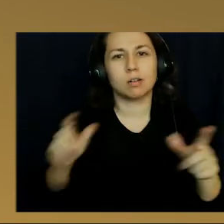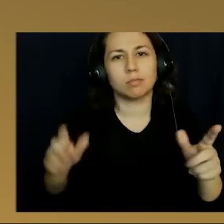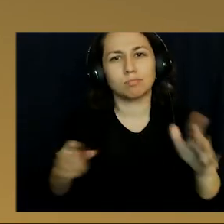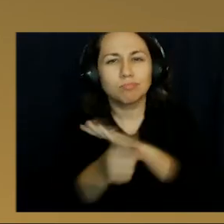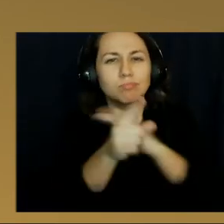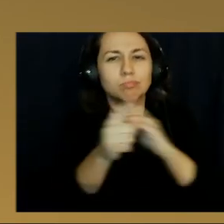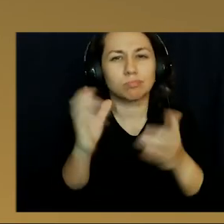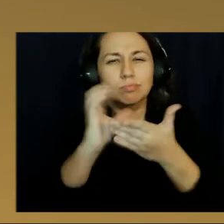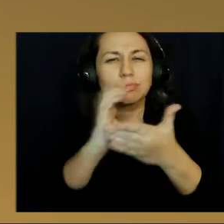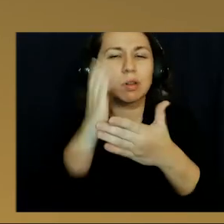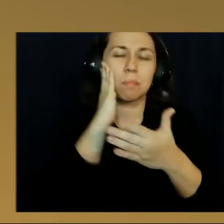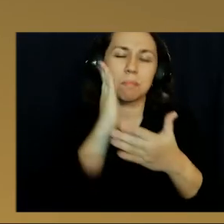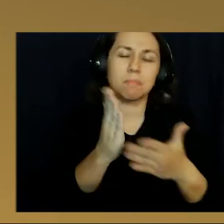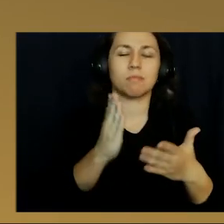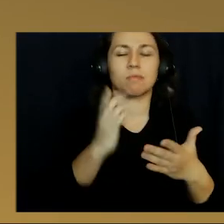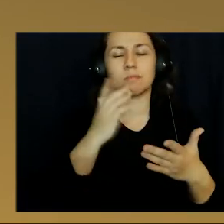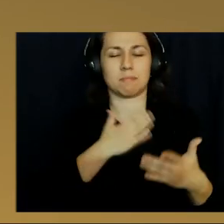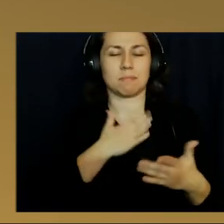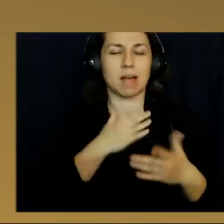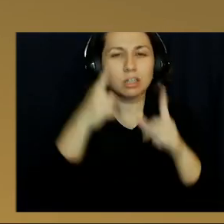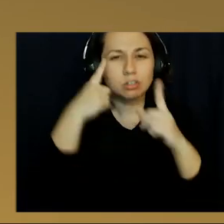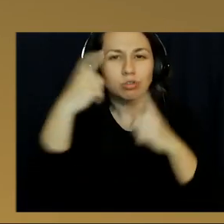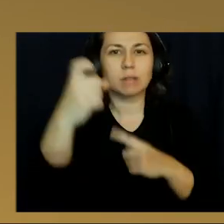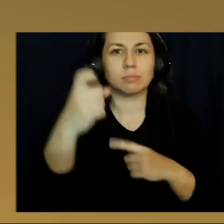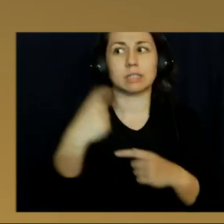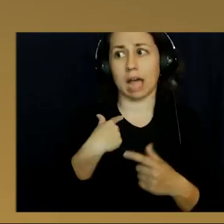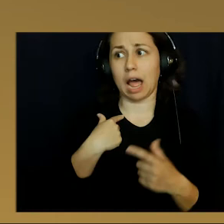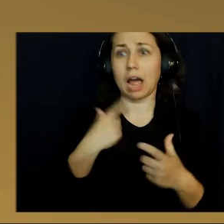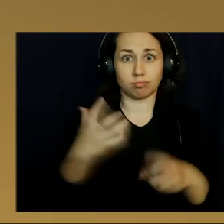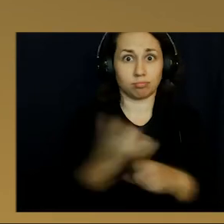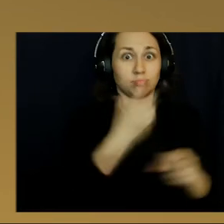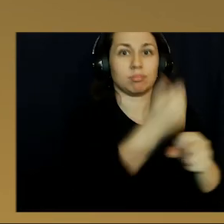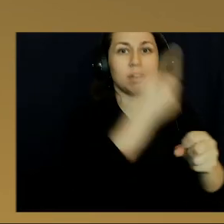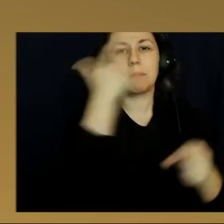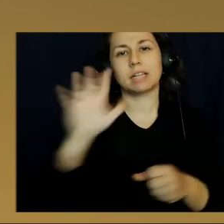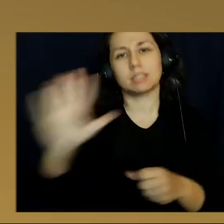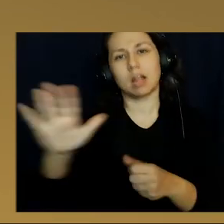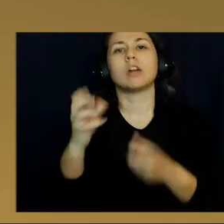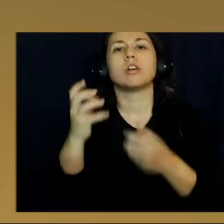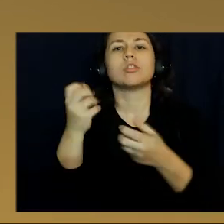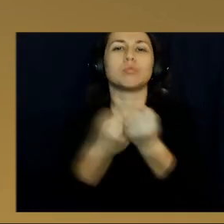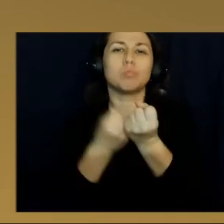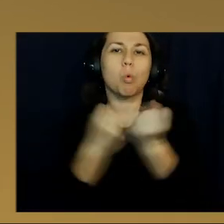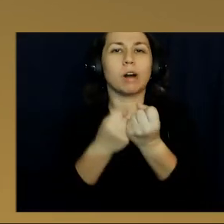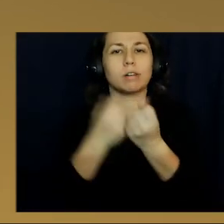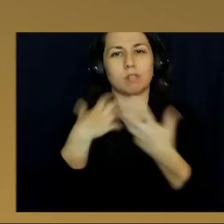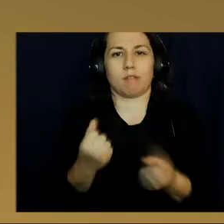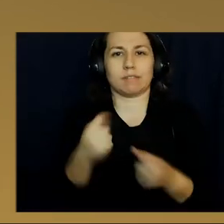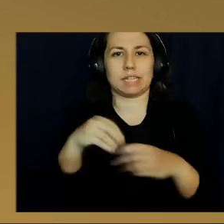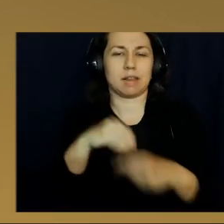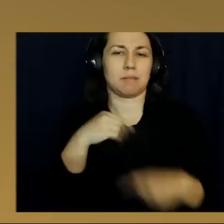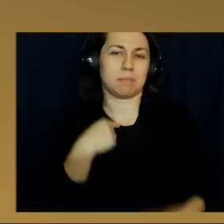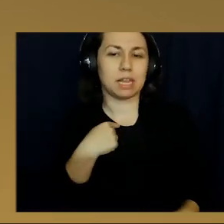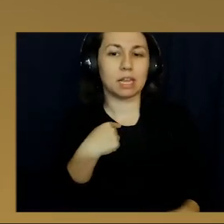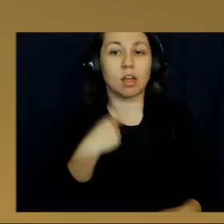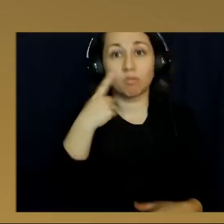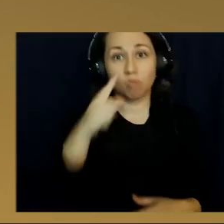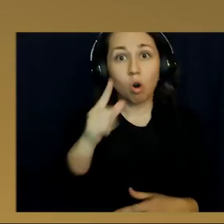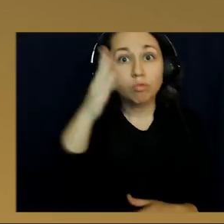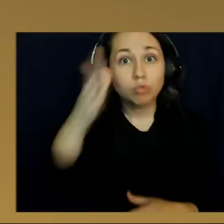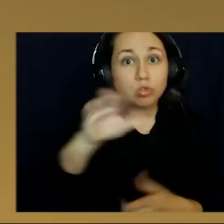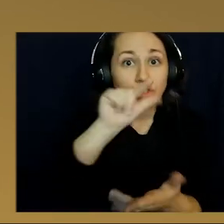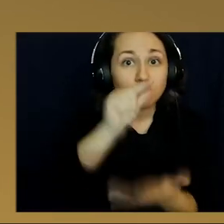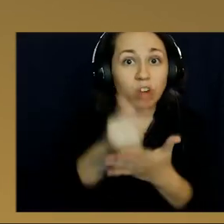a trabajar duro e ir en pos de mis sueños. Todo lo que he podido lograr es gracias a su apoyo y su confianza en mí. El consejo que